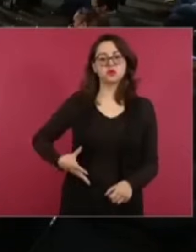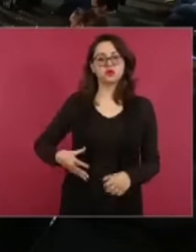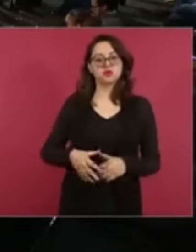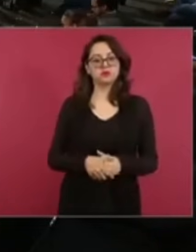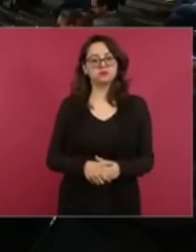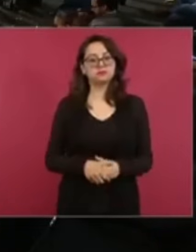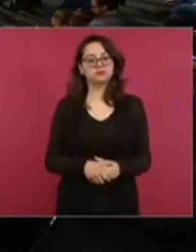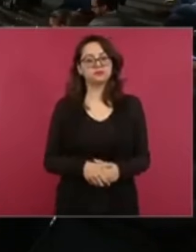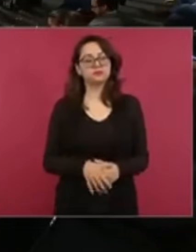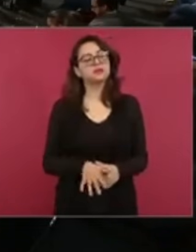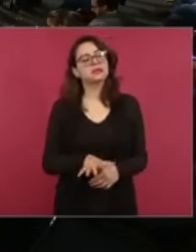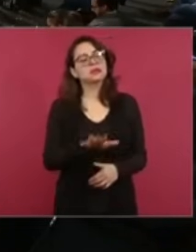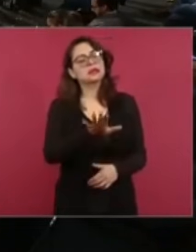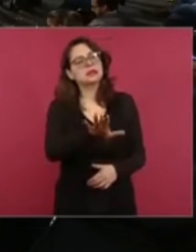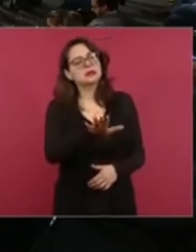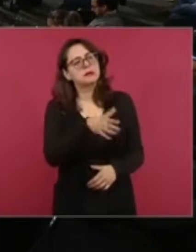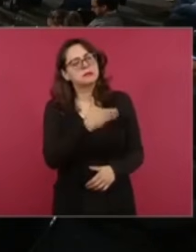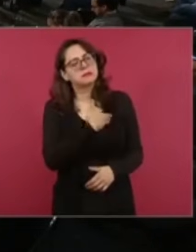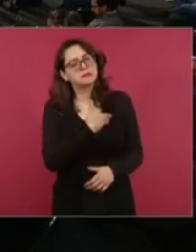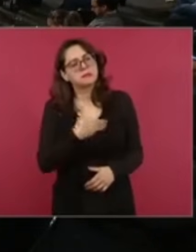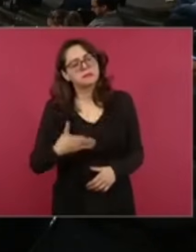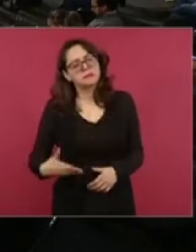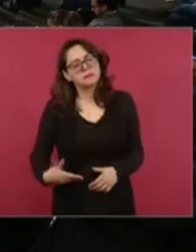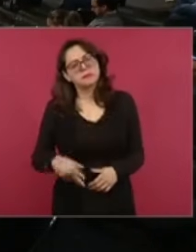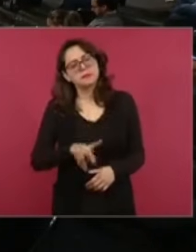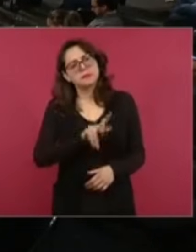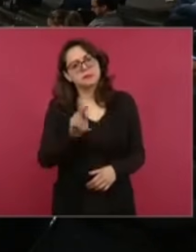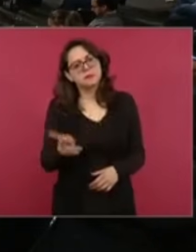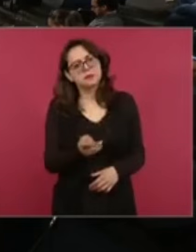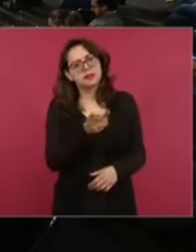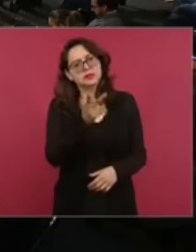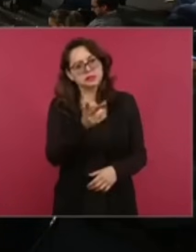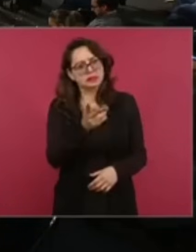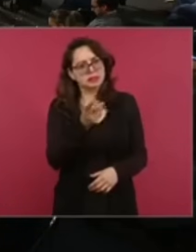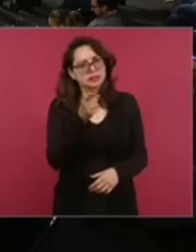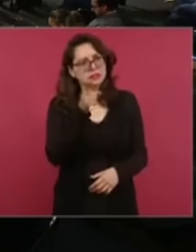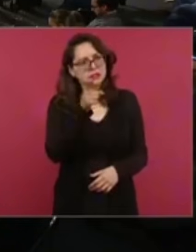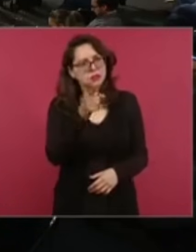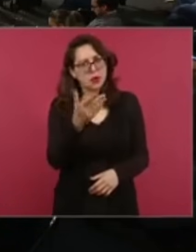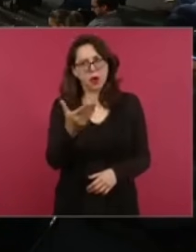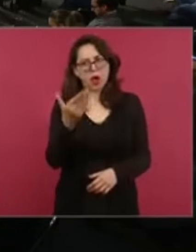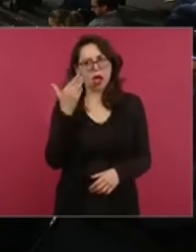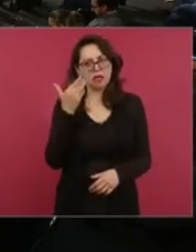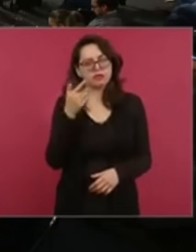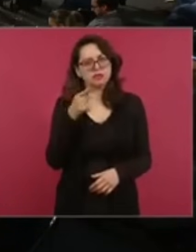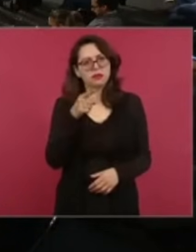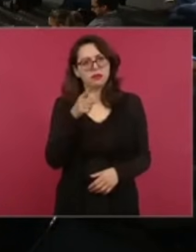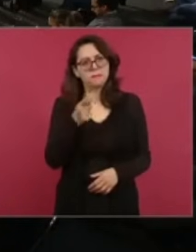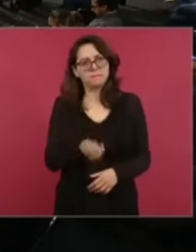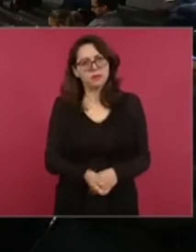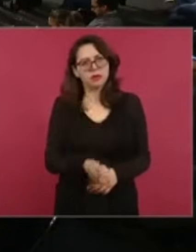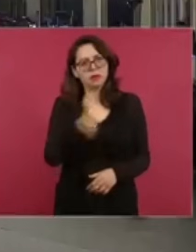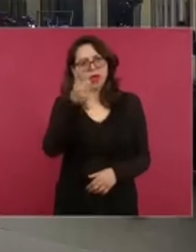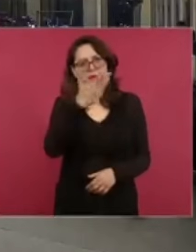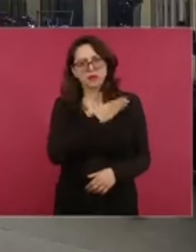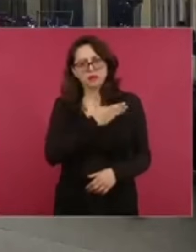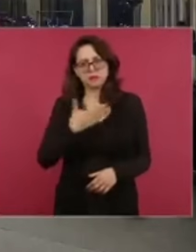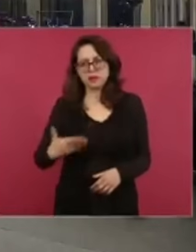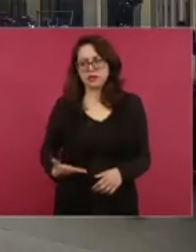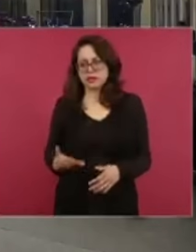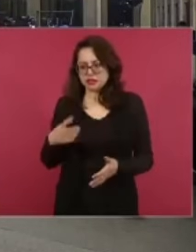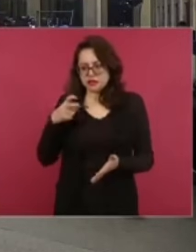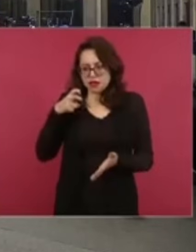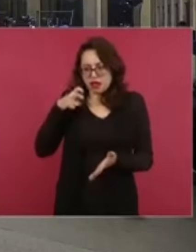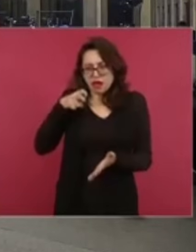ese ese gesto iniciático de su gobierno fue muy poderoso nunca habíamos visto a un presidente arrodillado ante el